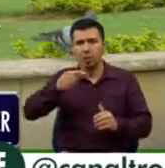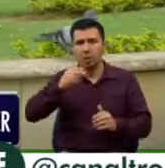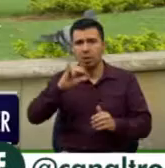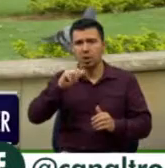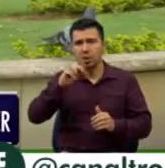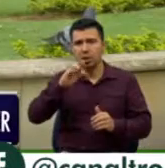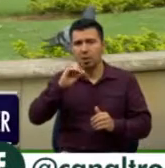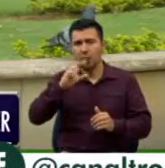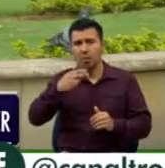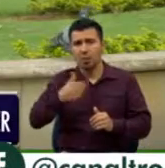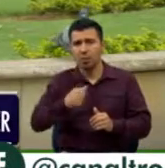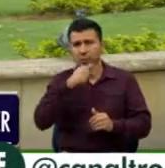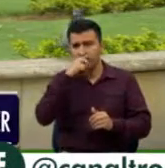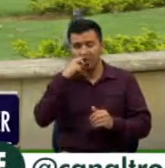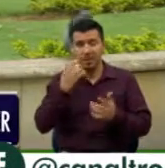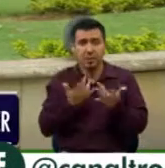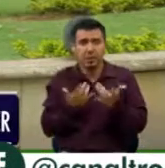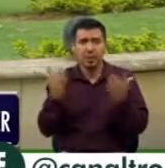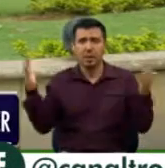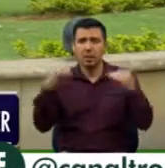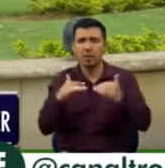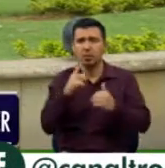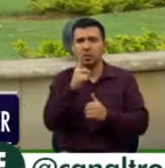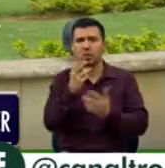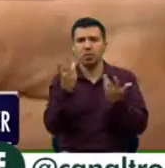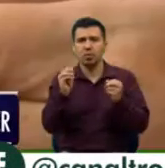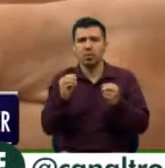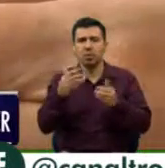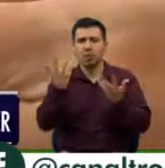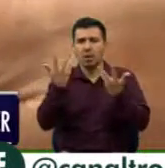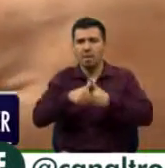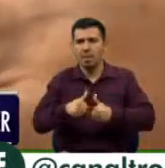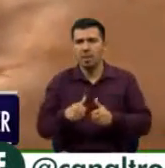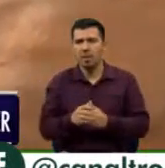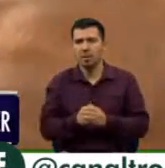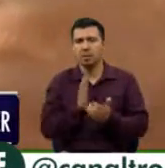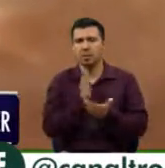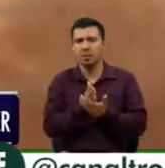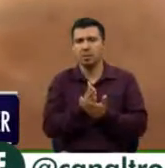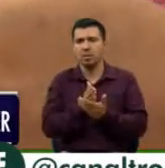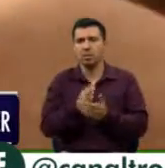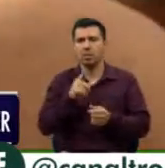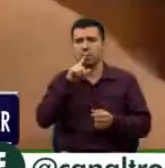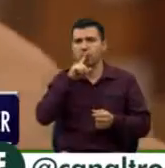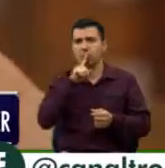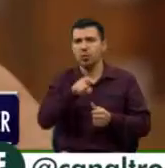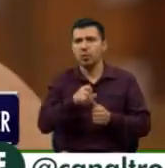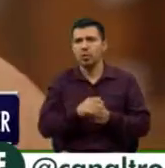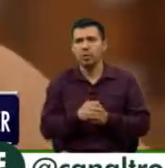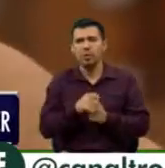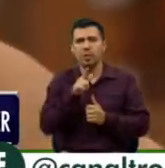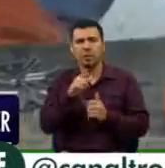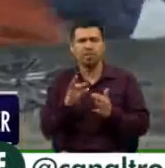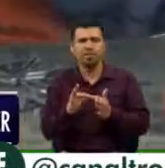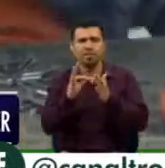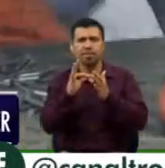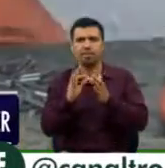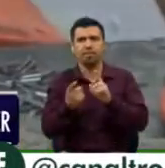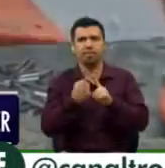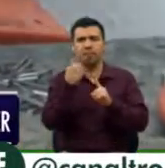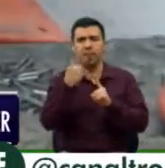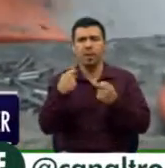de 180 empresarios de la región. Bucaramanga y Santander se destacan en el orden nacional por sus